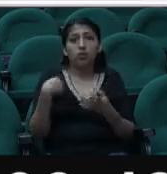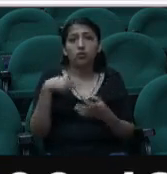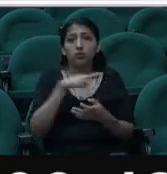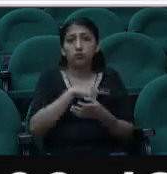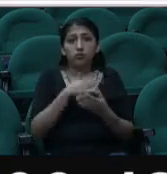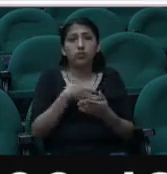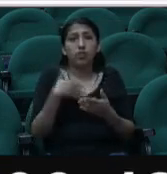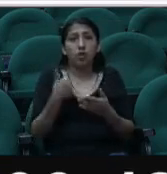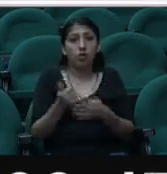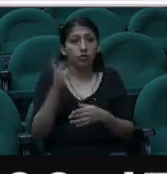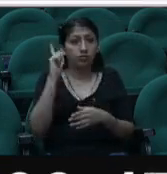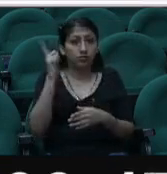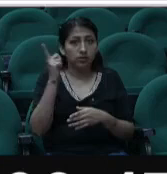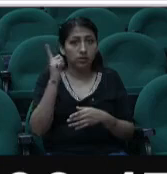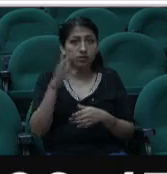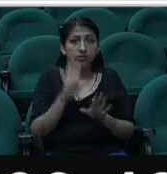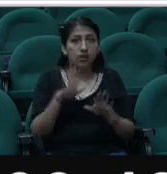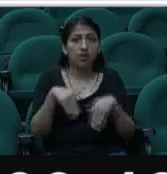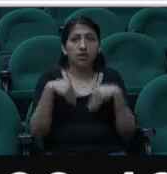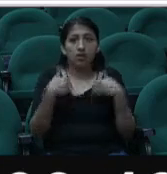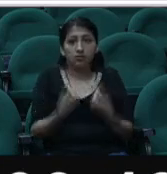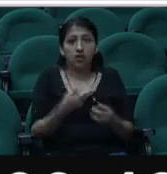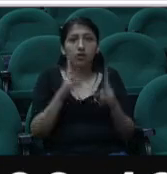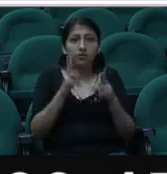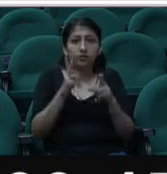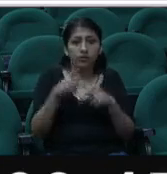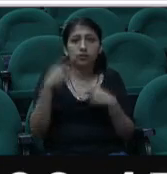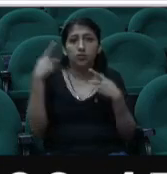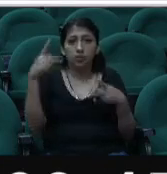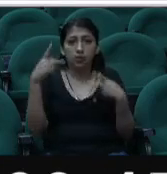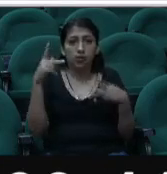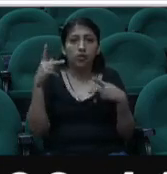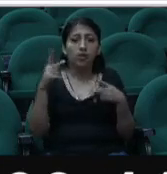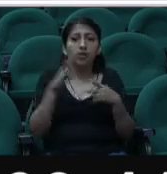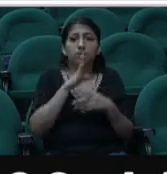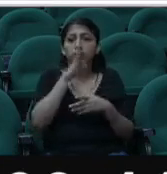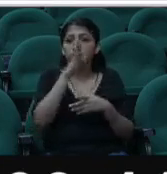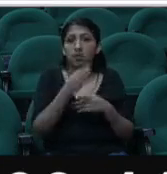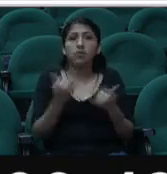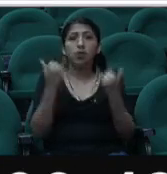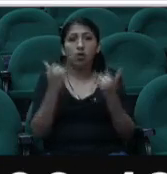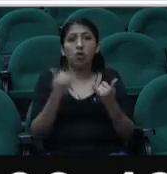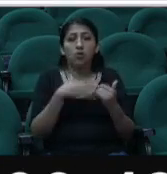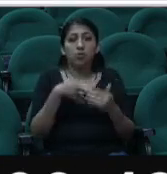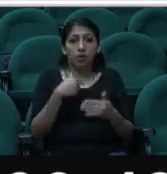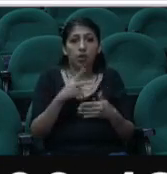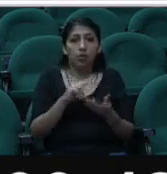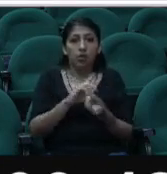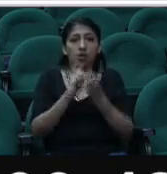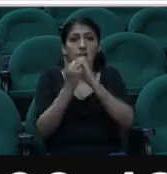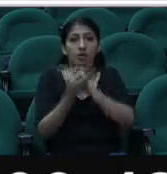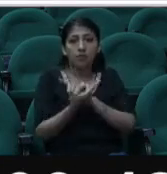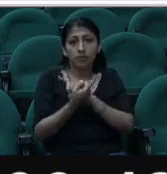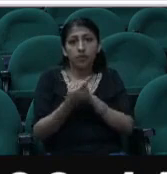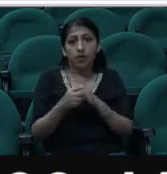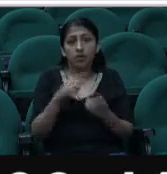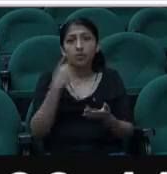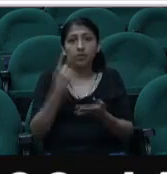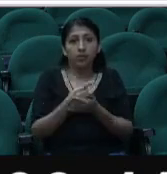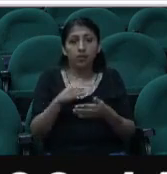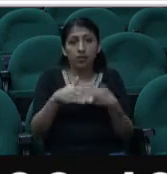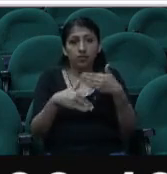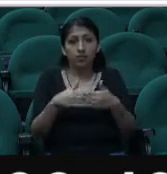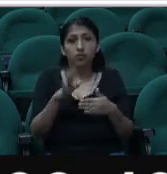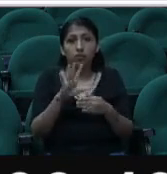mejores líderes estamos cansados de la misma politiquería de siempre y creo que este es el momento de dar el paso y cambiar definitivamente esto